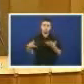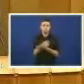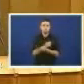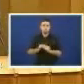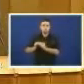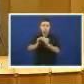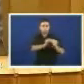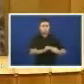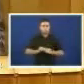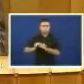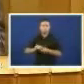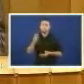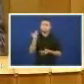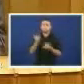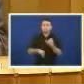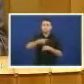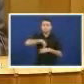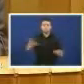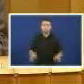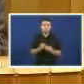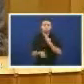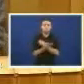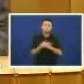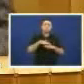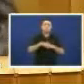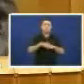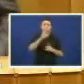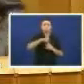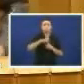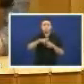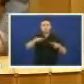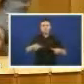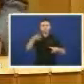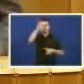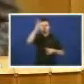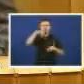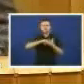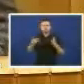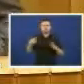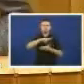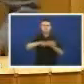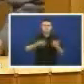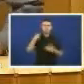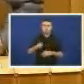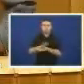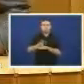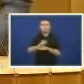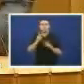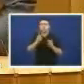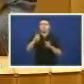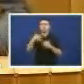simplificamos na rede de parques científicos e tecnológicos de Galiza posta en marcha dentro da Consellería de Innovación e Industria